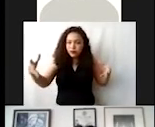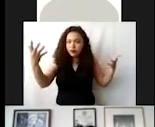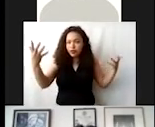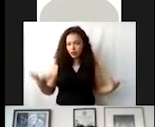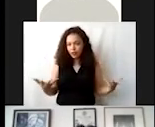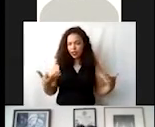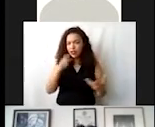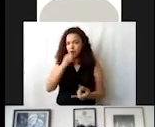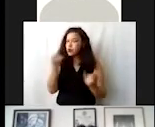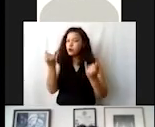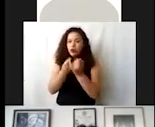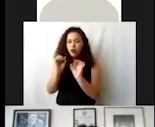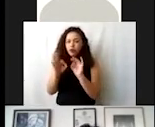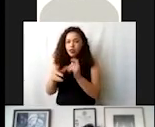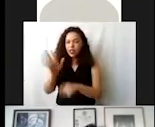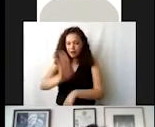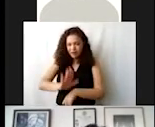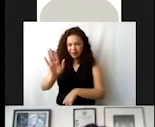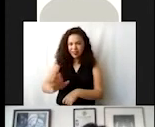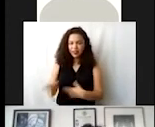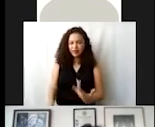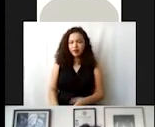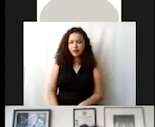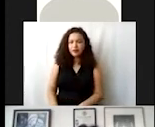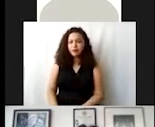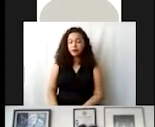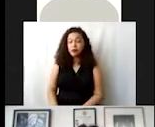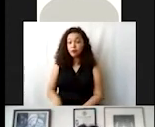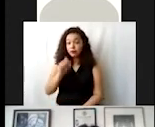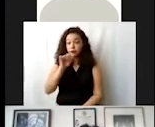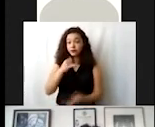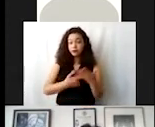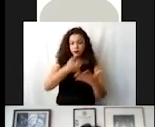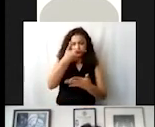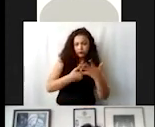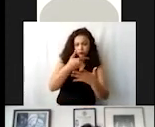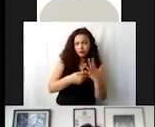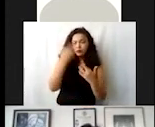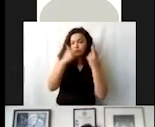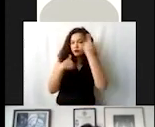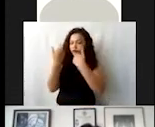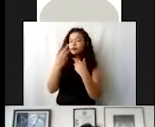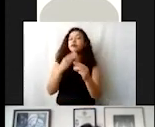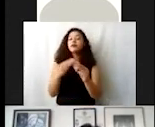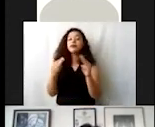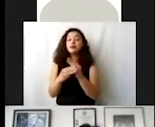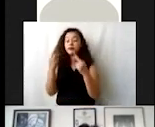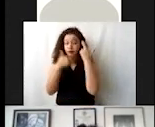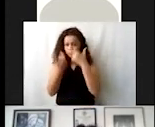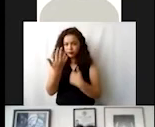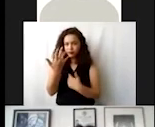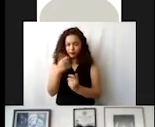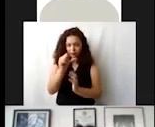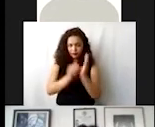situación. Bueno, entonces, tenemos la parte de la contabilidad, de la verificación de las mercancías, de acuerdo al 53.